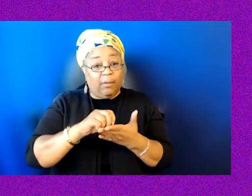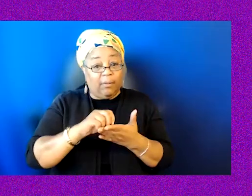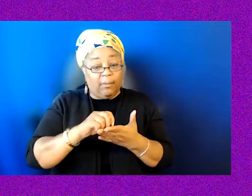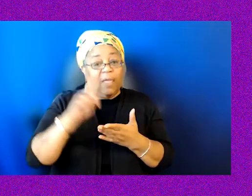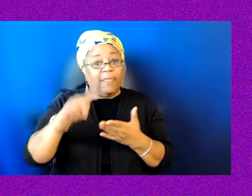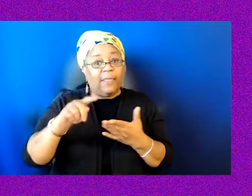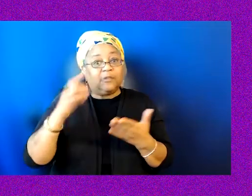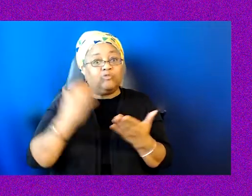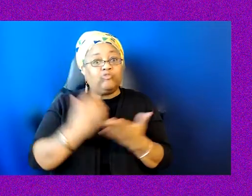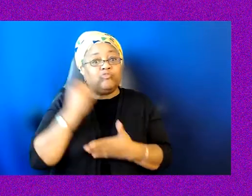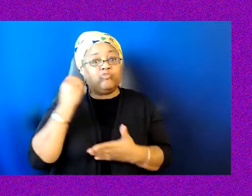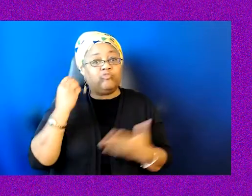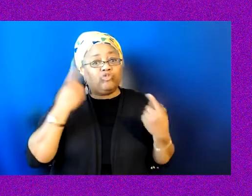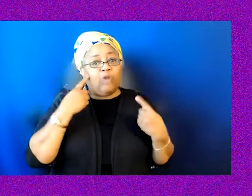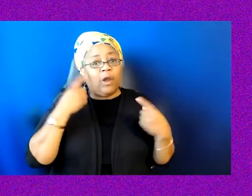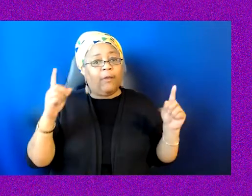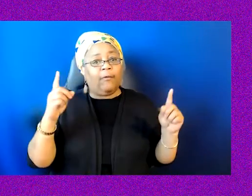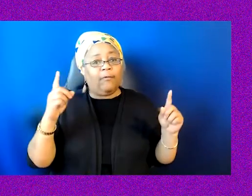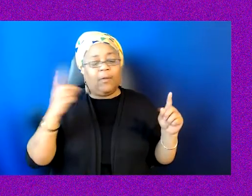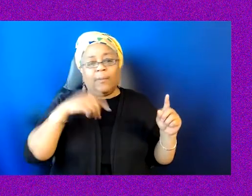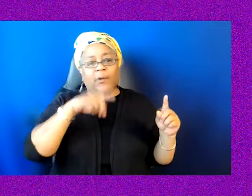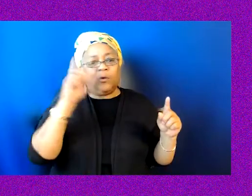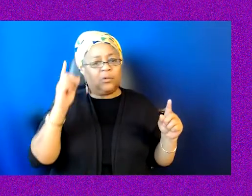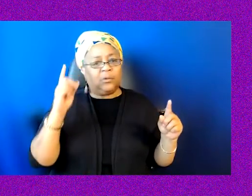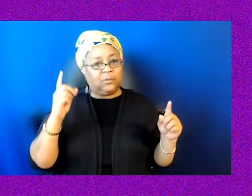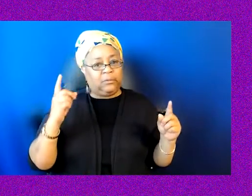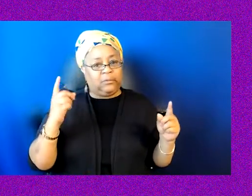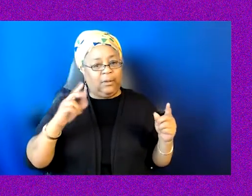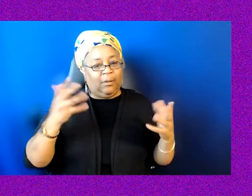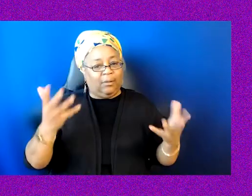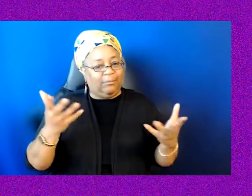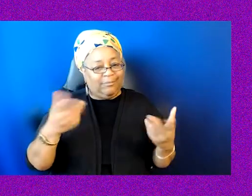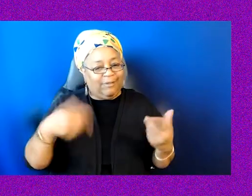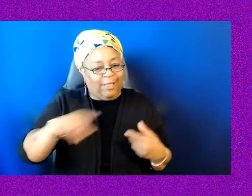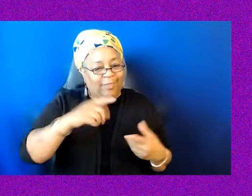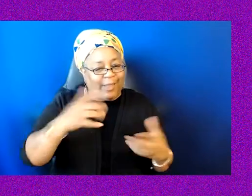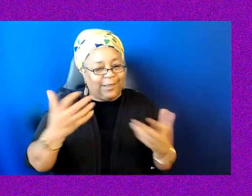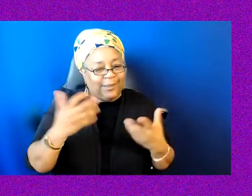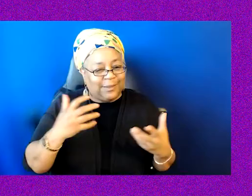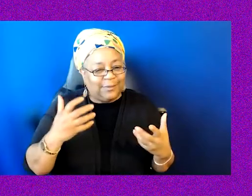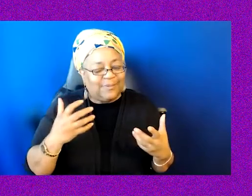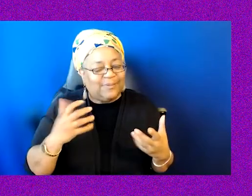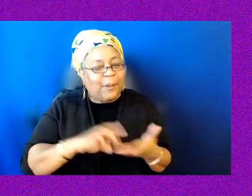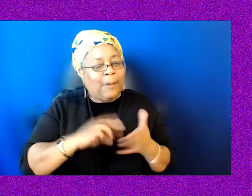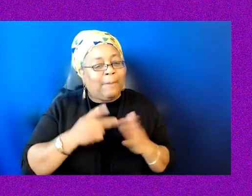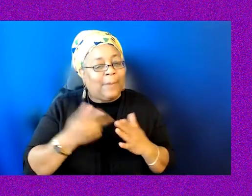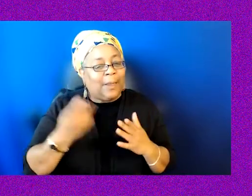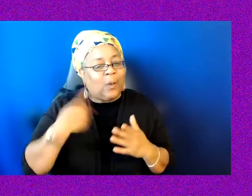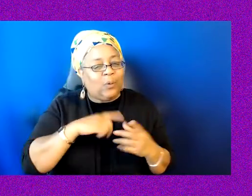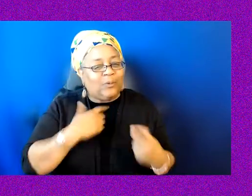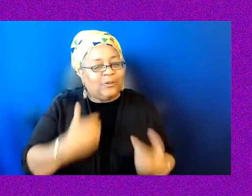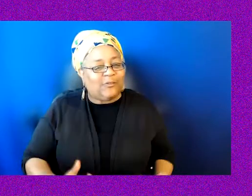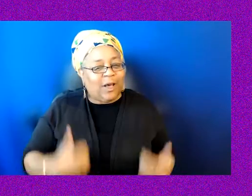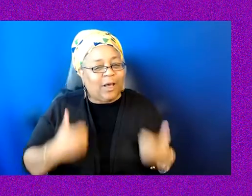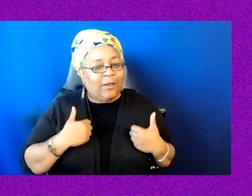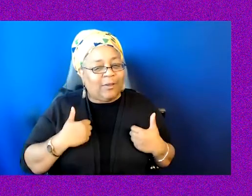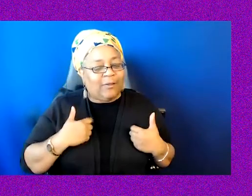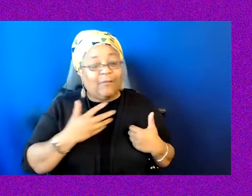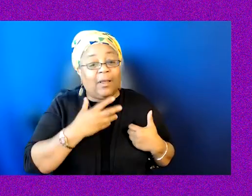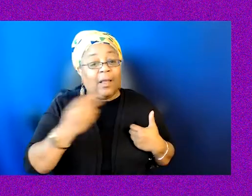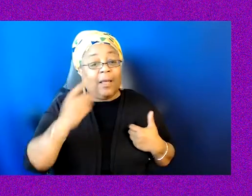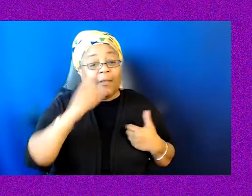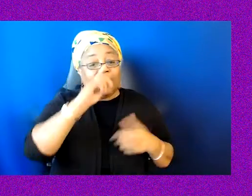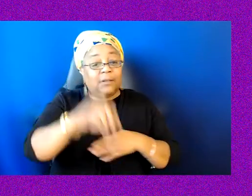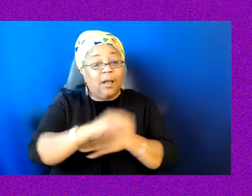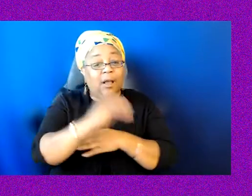silencio para nosotros, ese instante de triunfo que nunca fue planificado a la supervivencia de nosotros. Y cuando